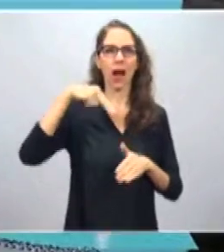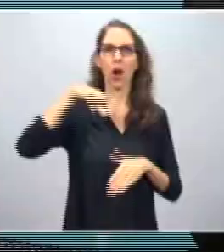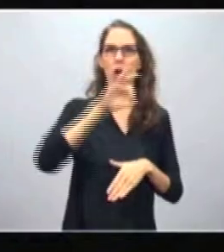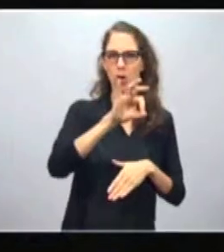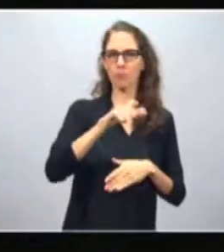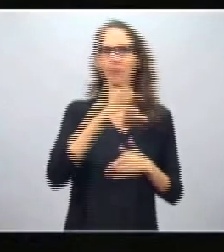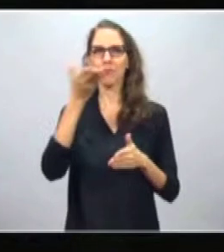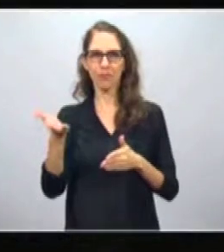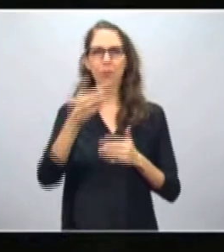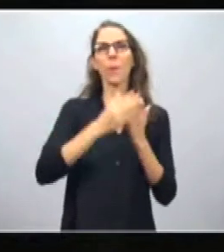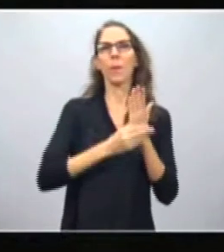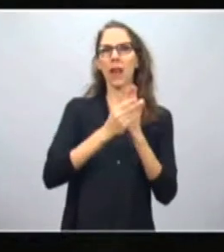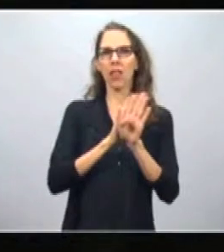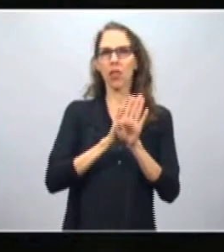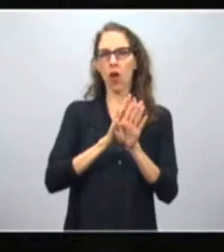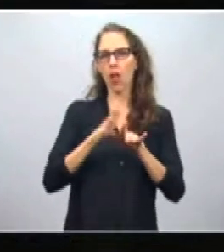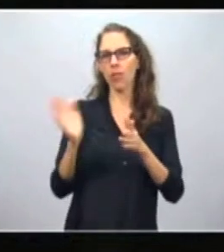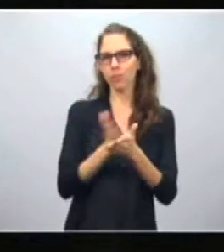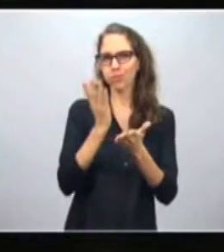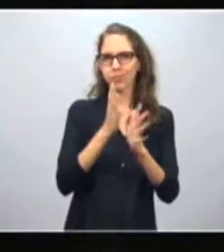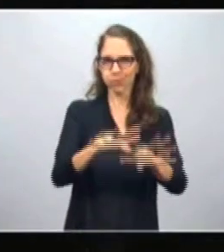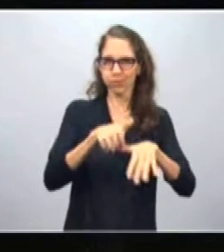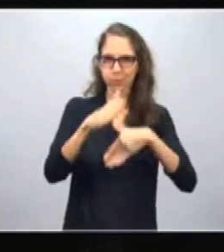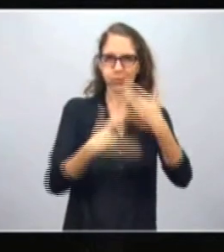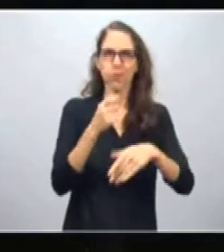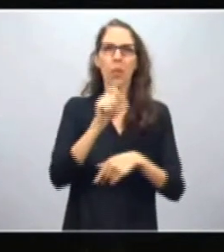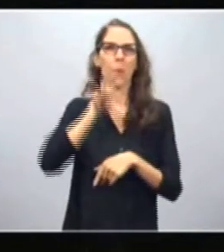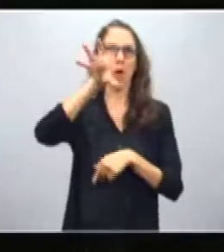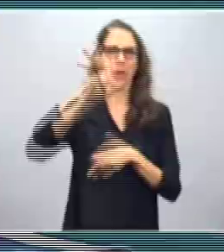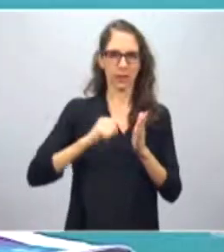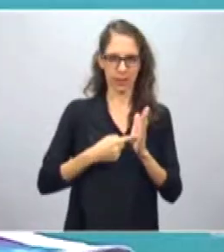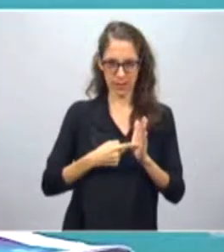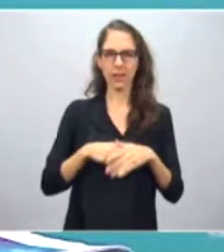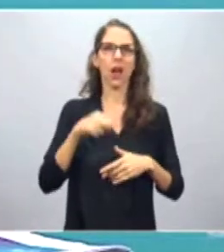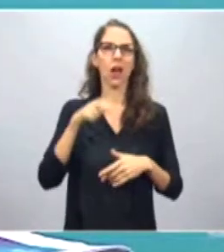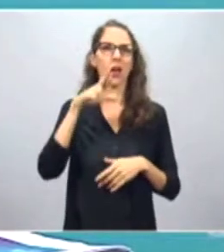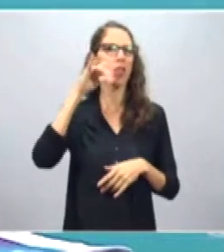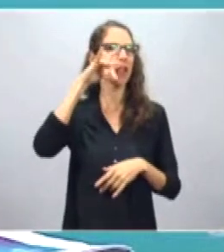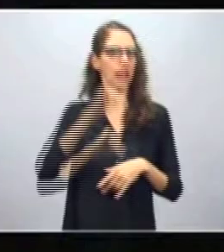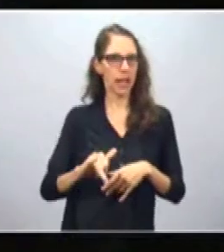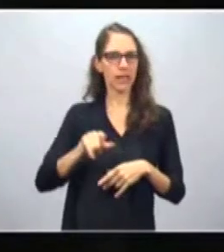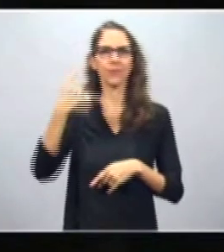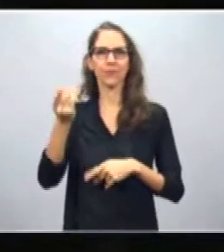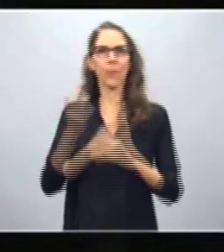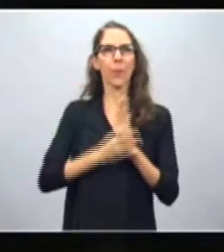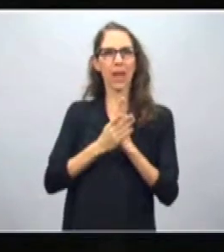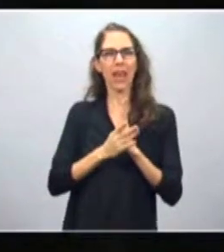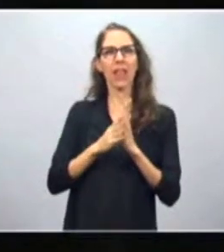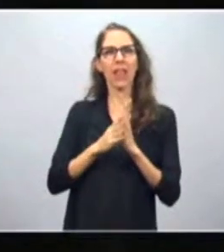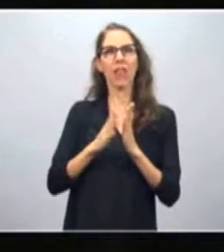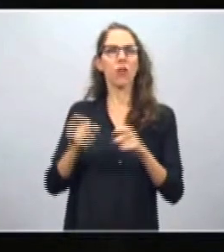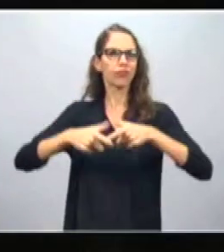El señor ministro de Desarrollo Agrario de la provincia, Javier Rodríguez, y el señor ministro de Desarrollo de la